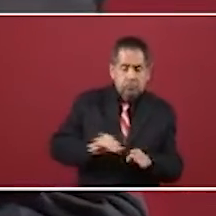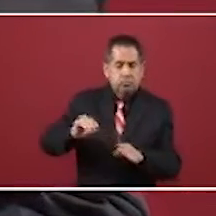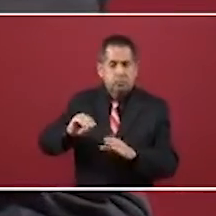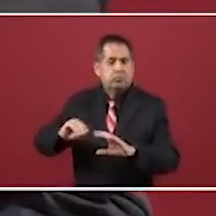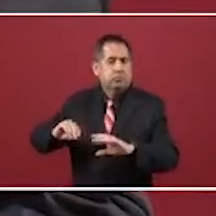arriaga